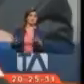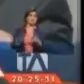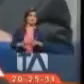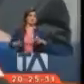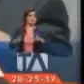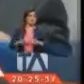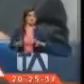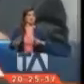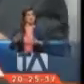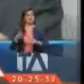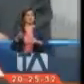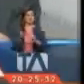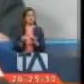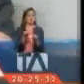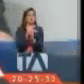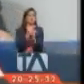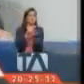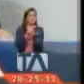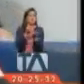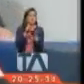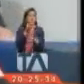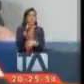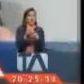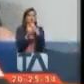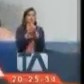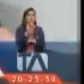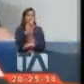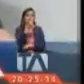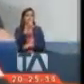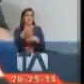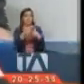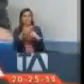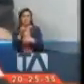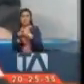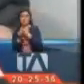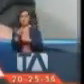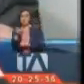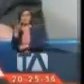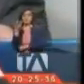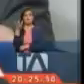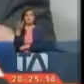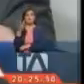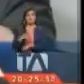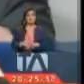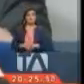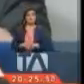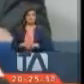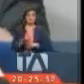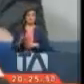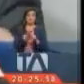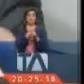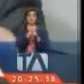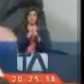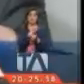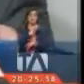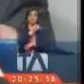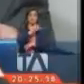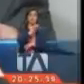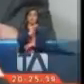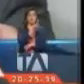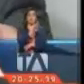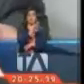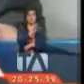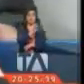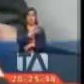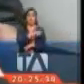investigan en las transferencias realizadas corresponden al año del 2010 al 2013, pero sin embargo, el ingeniero Luis Chiriboga, mi defendido, el ingeniero